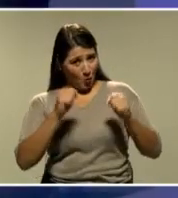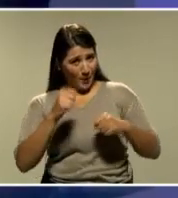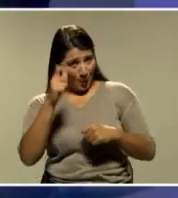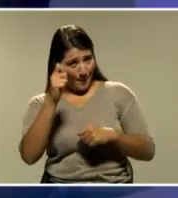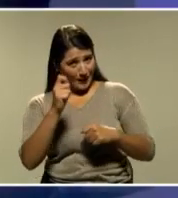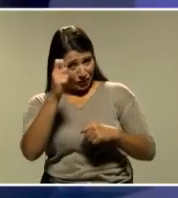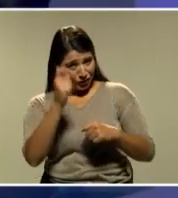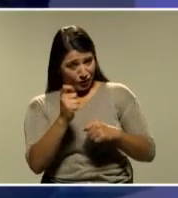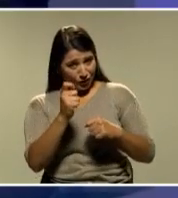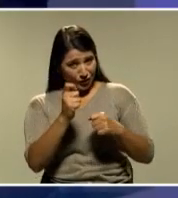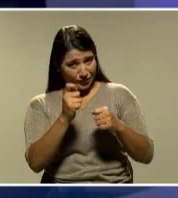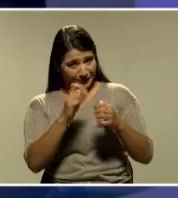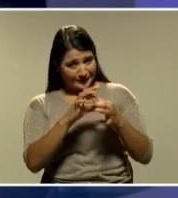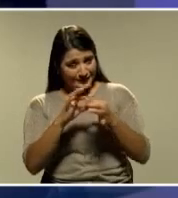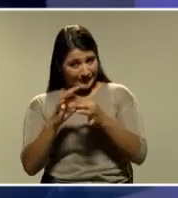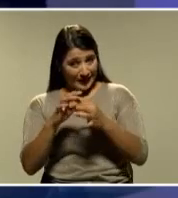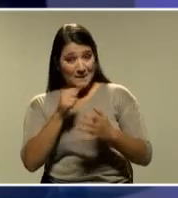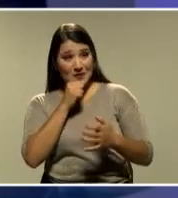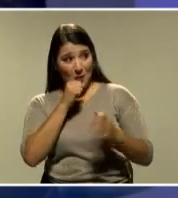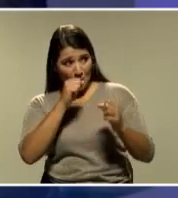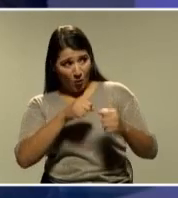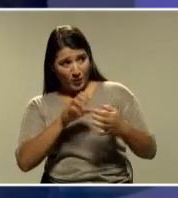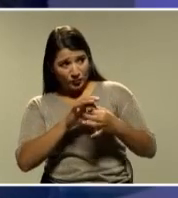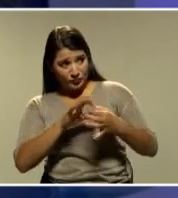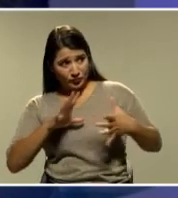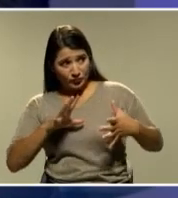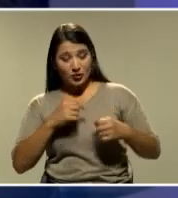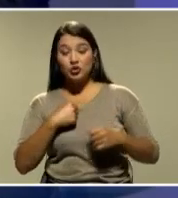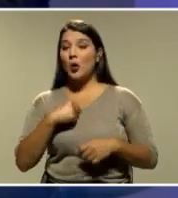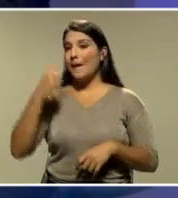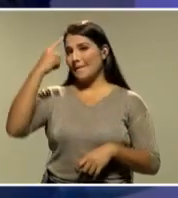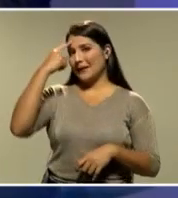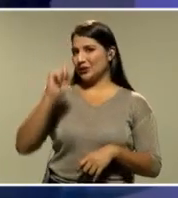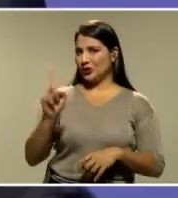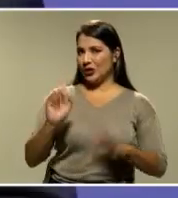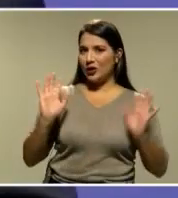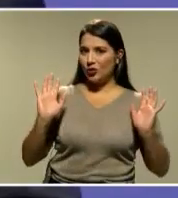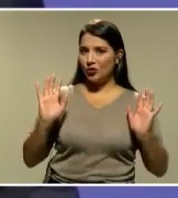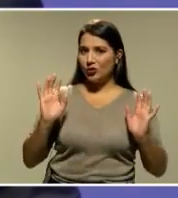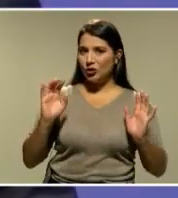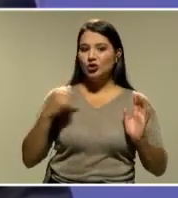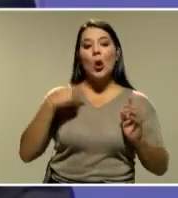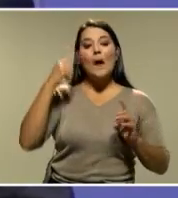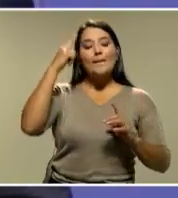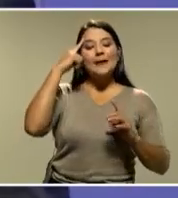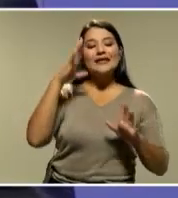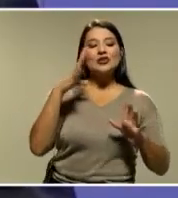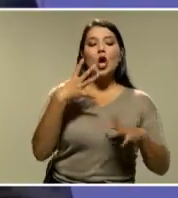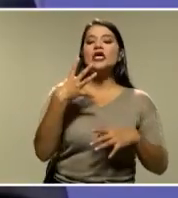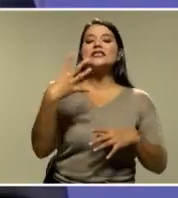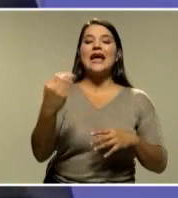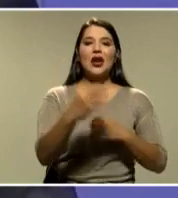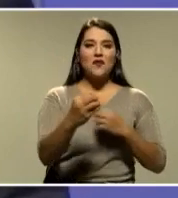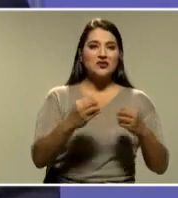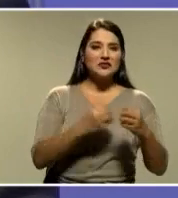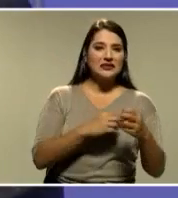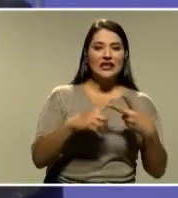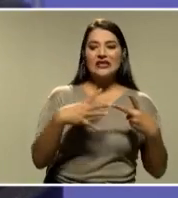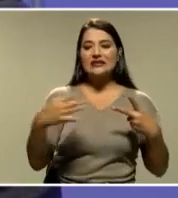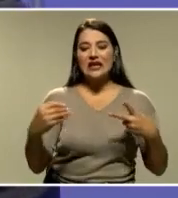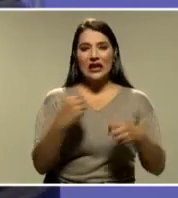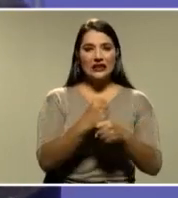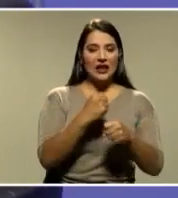¿Es posible salir de esta profesión? Yo pienso que no. Yo pienso que uno sale de una sala de redacción, de un trabajo, de una